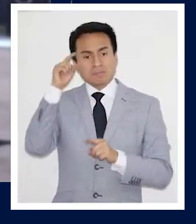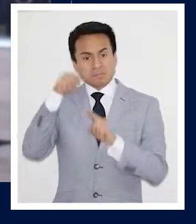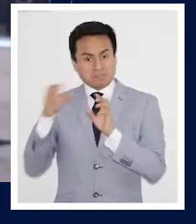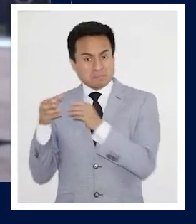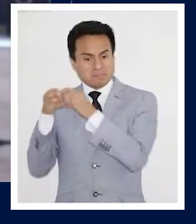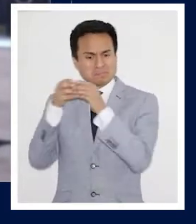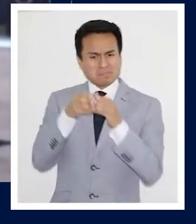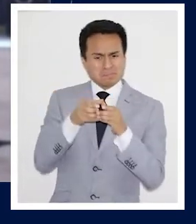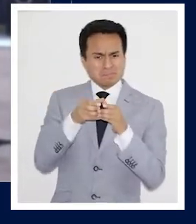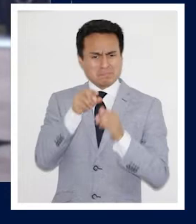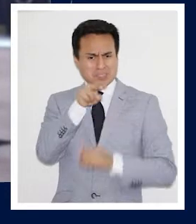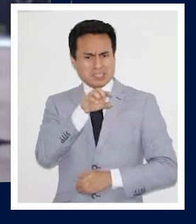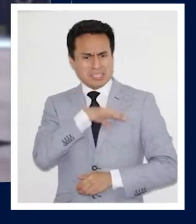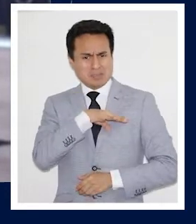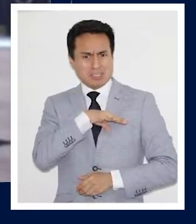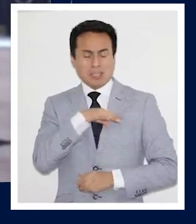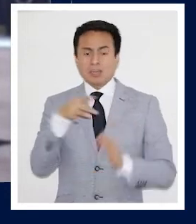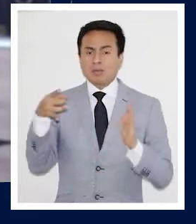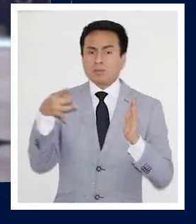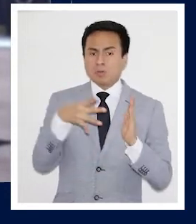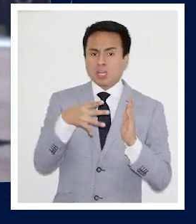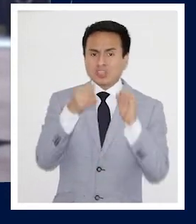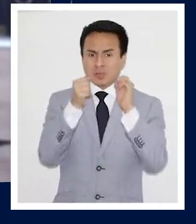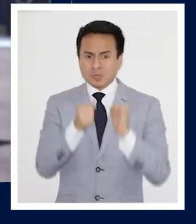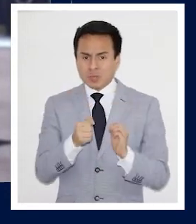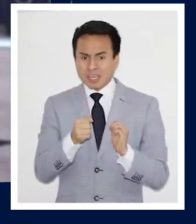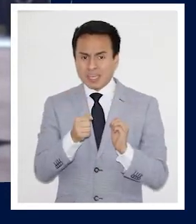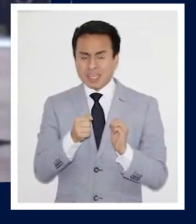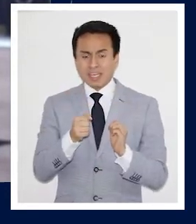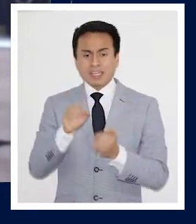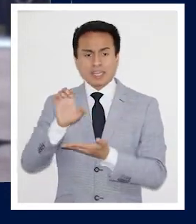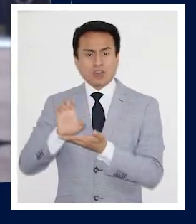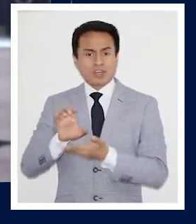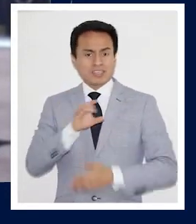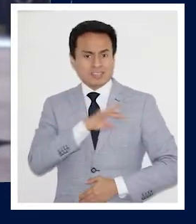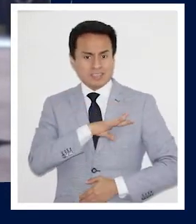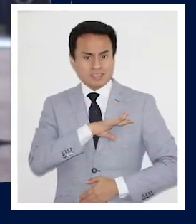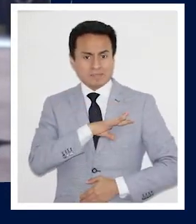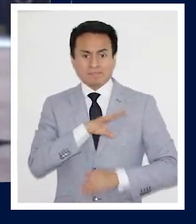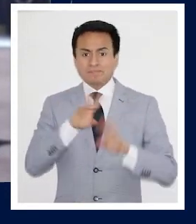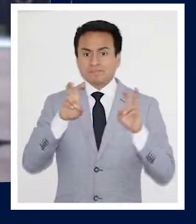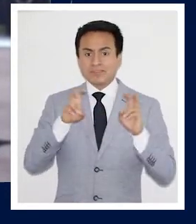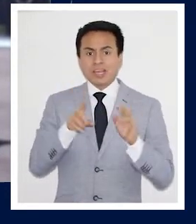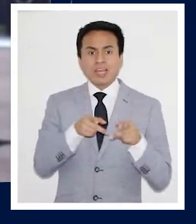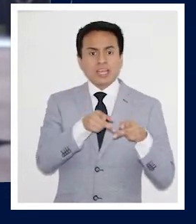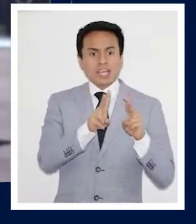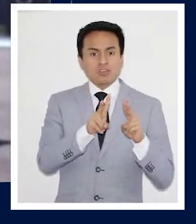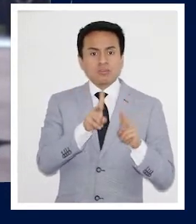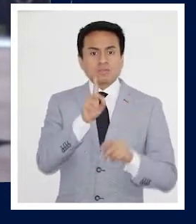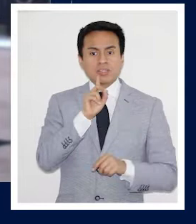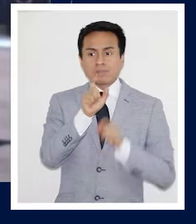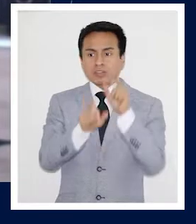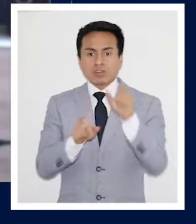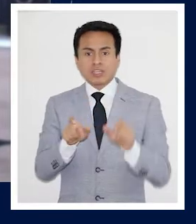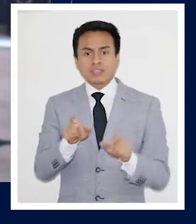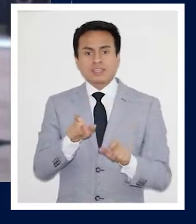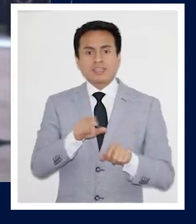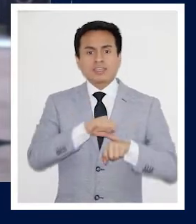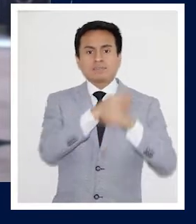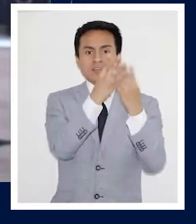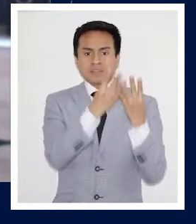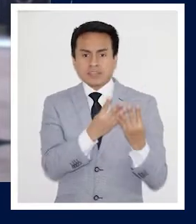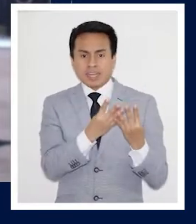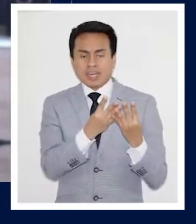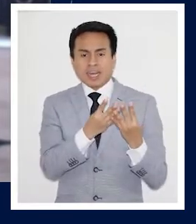de la misión, esto podría constituir una violación de parte del Estado de Chile al derecho que tienen las